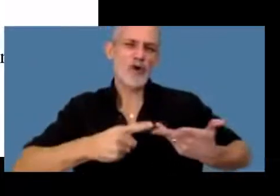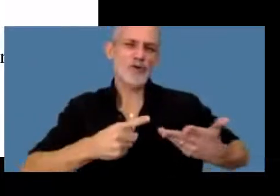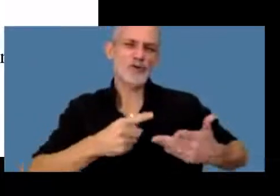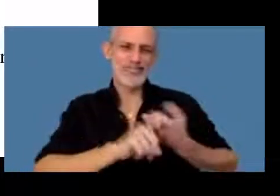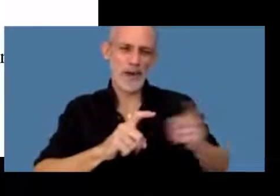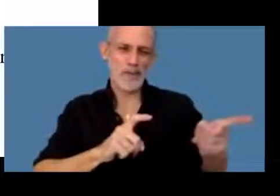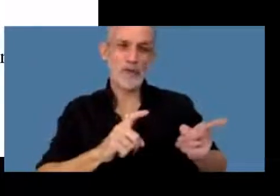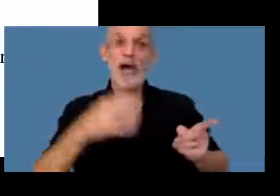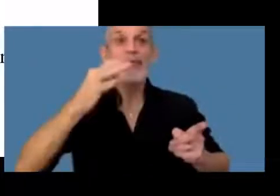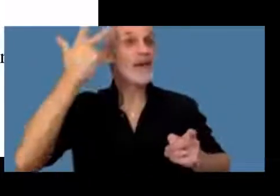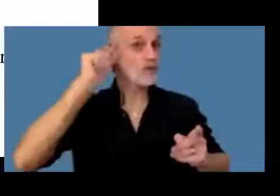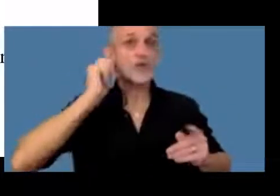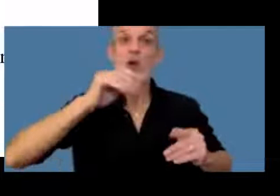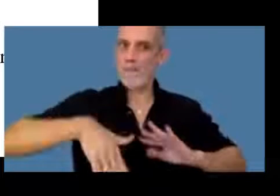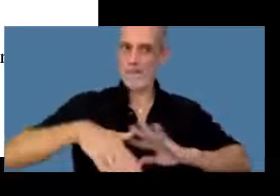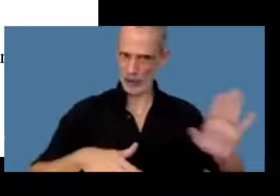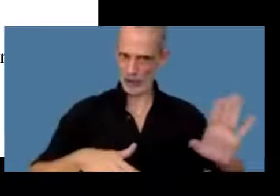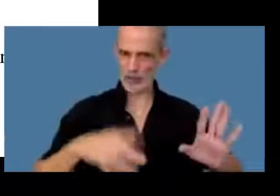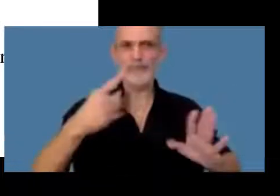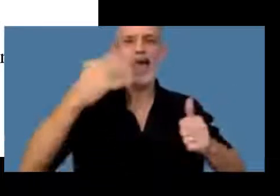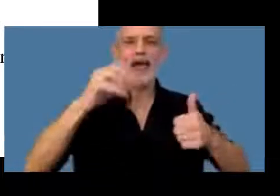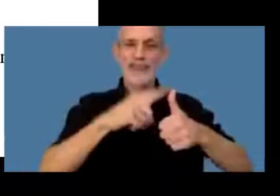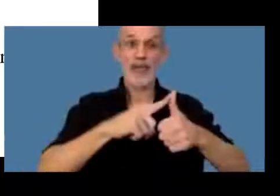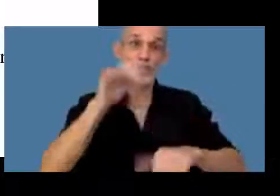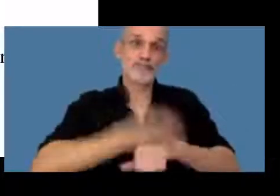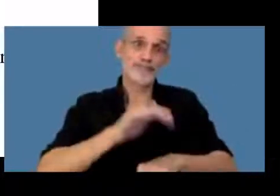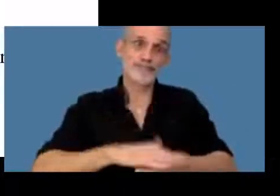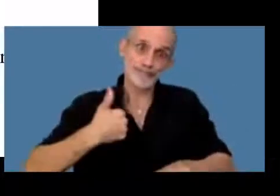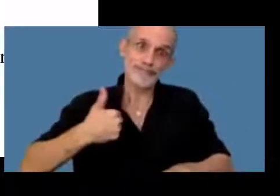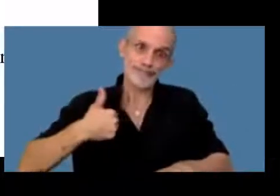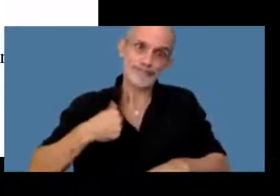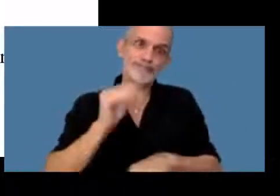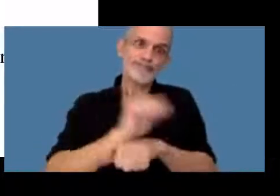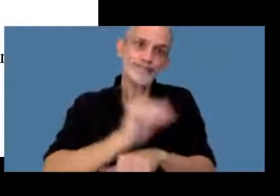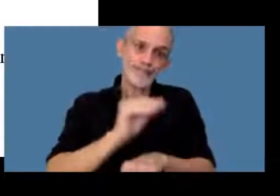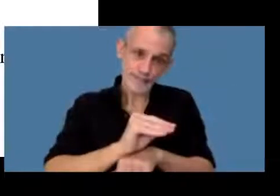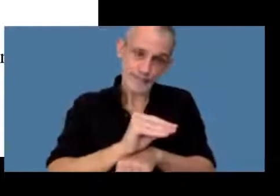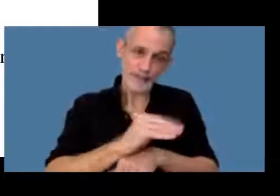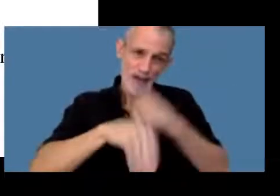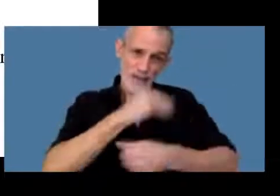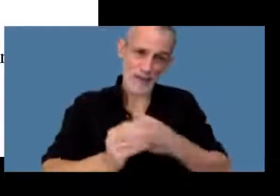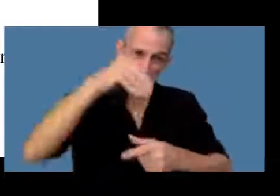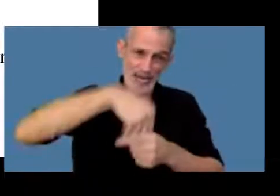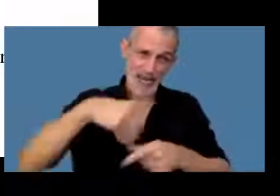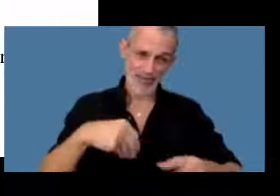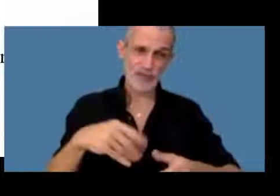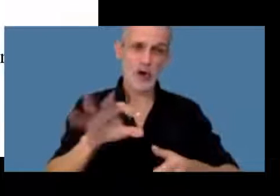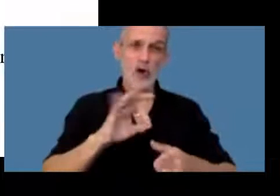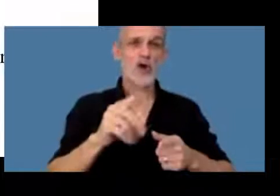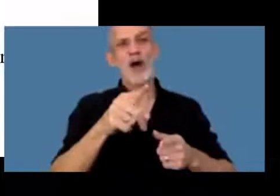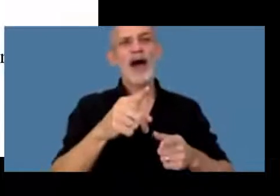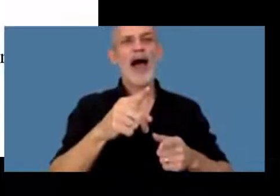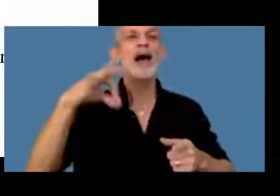de 18 años, que estén a cargo del contribuyente en carácter de carga de familia, o sea que no tienen que tener